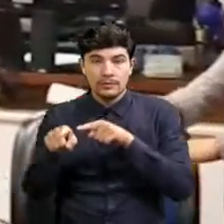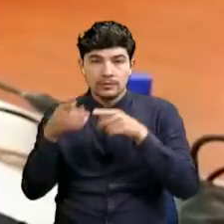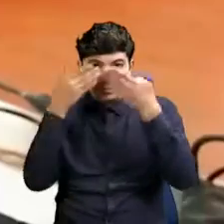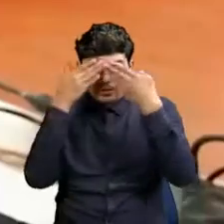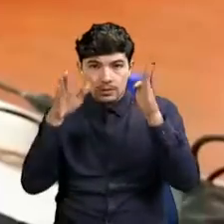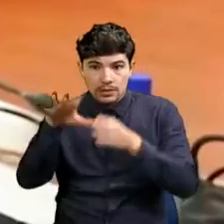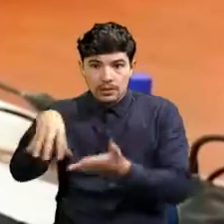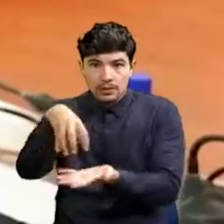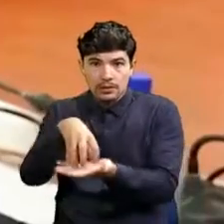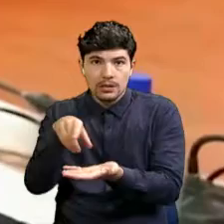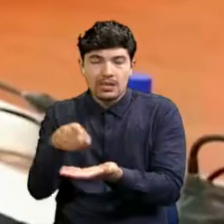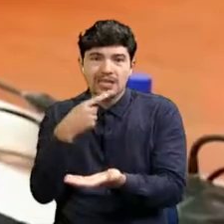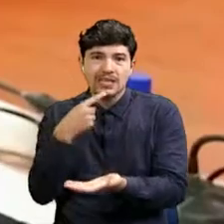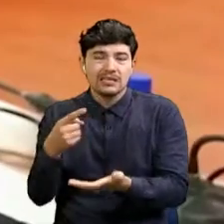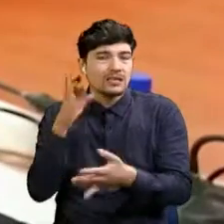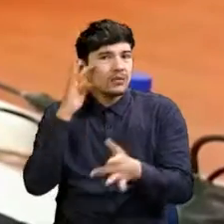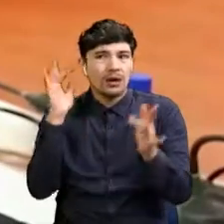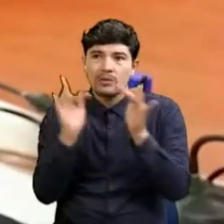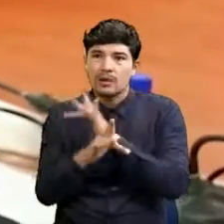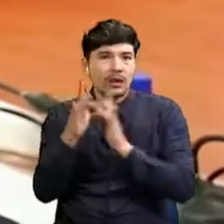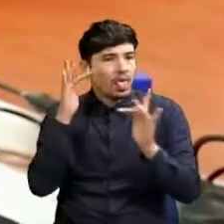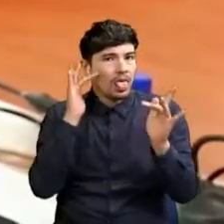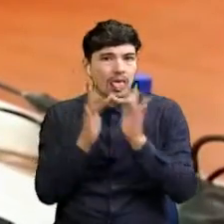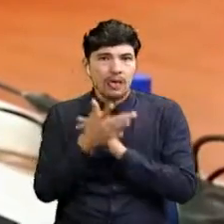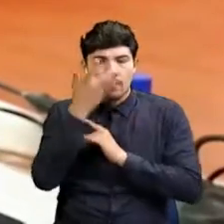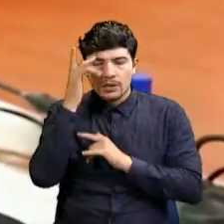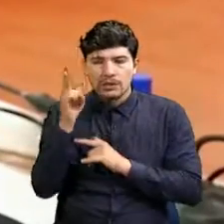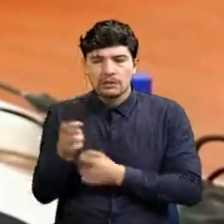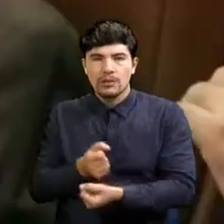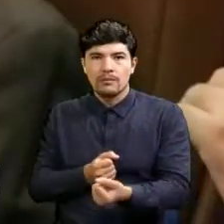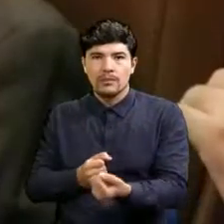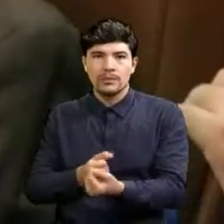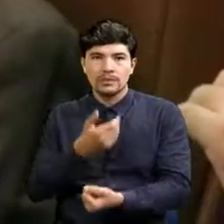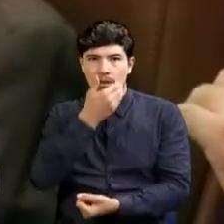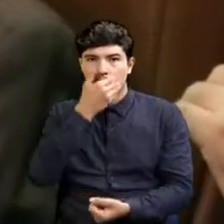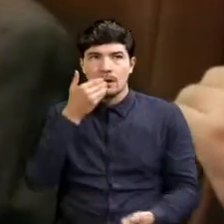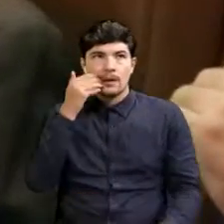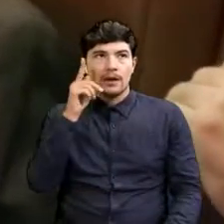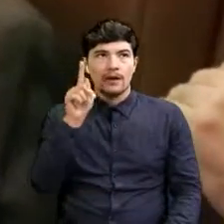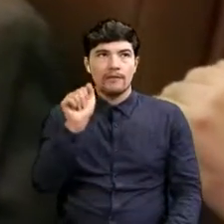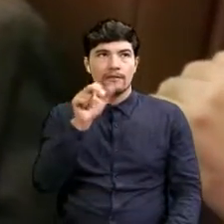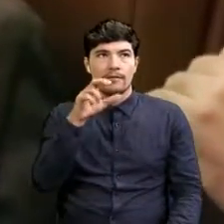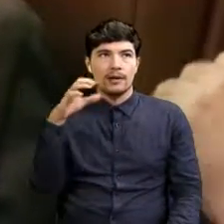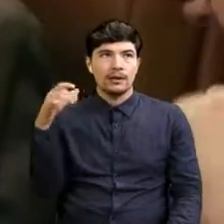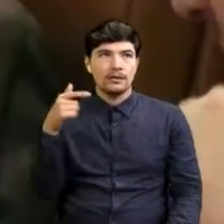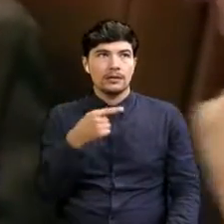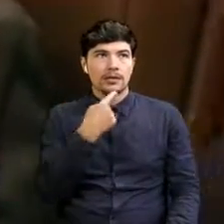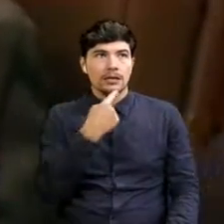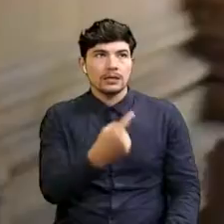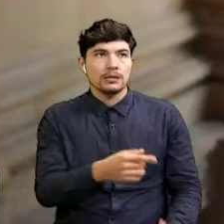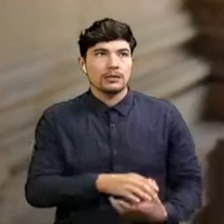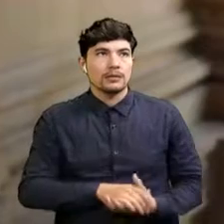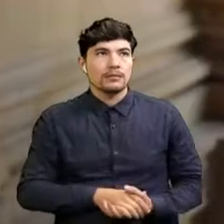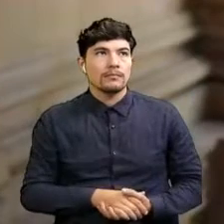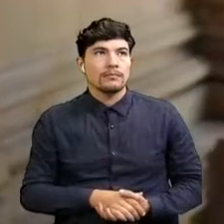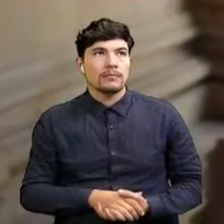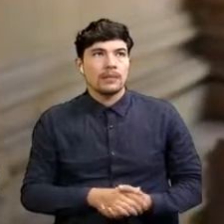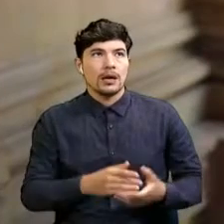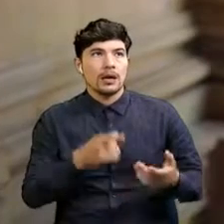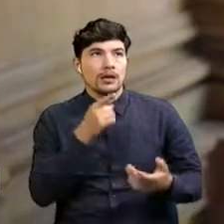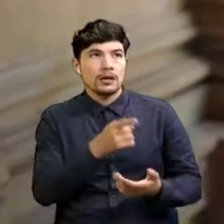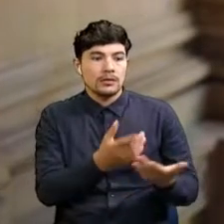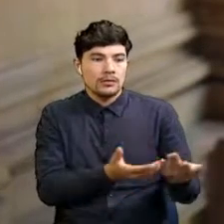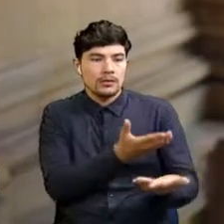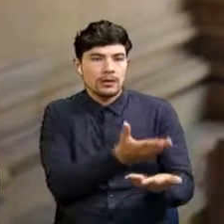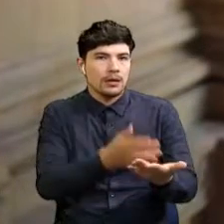Democrático continúa manifestando su desacuerdo, ya que esta favorece a las FARC. Esta reforma política fue planteada por el gobierno